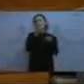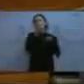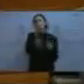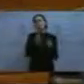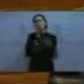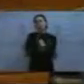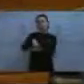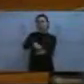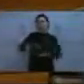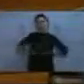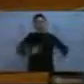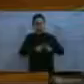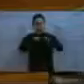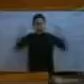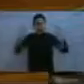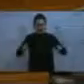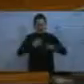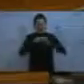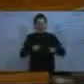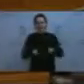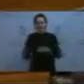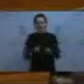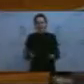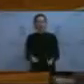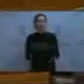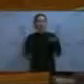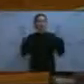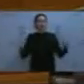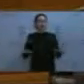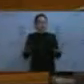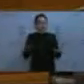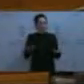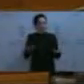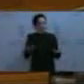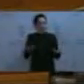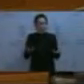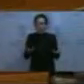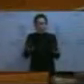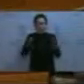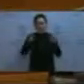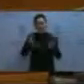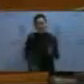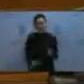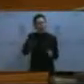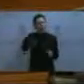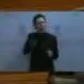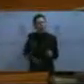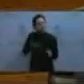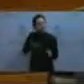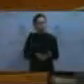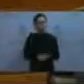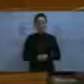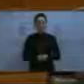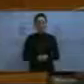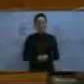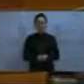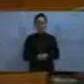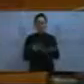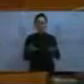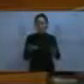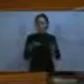centros lo que lo pidieron, y parece que le quita como hierro al asunto. Es un asunto tremendamente importante. Claro que es un asunto tremendamente importante, porque